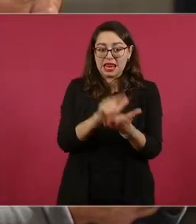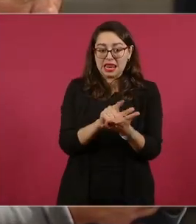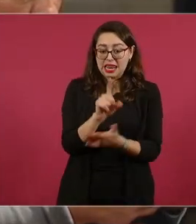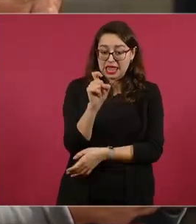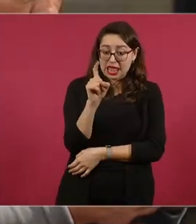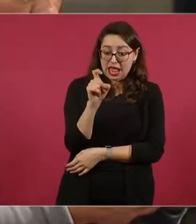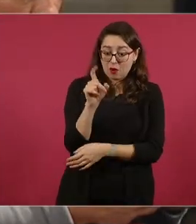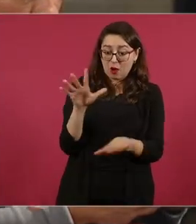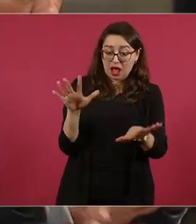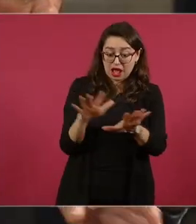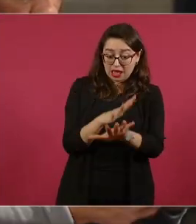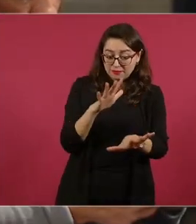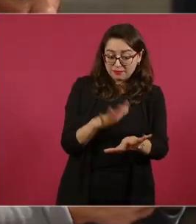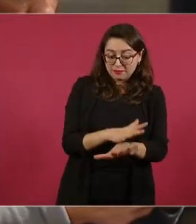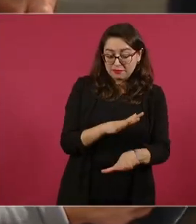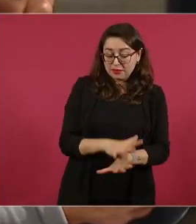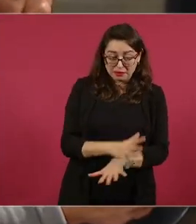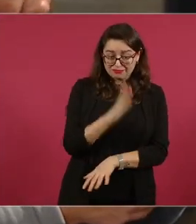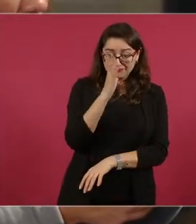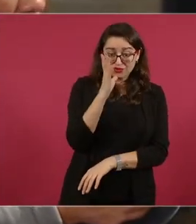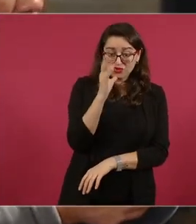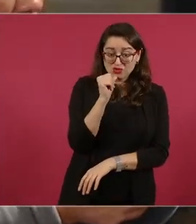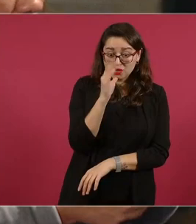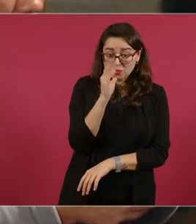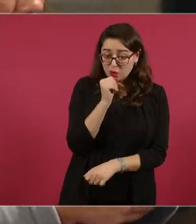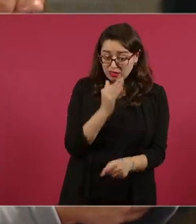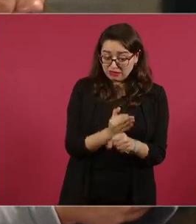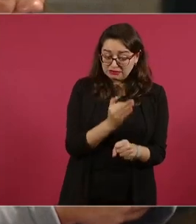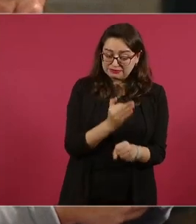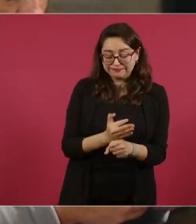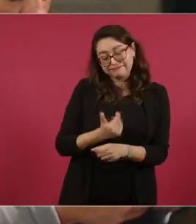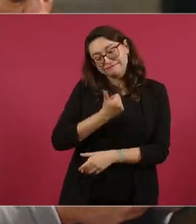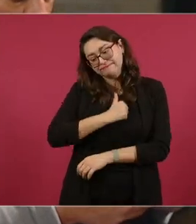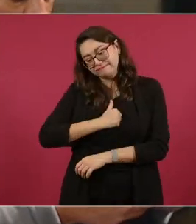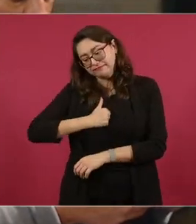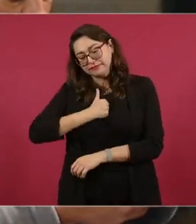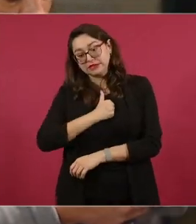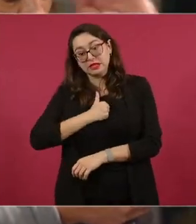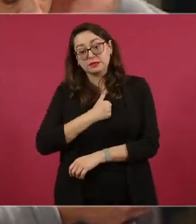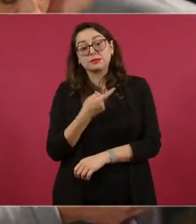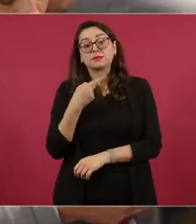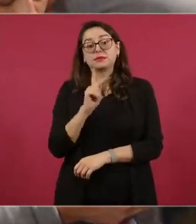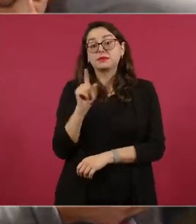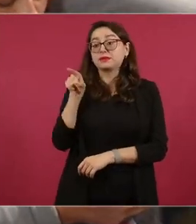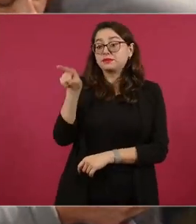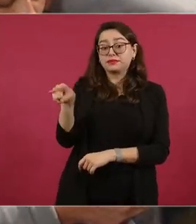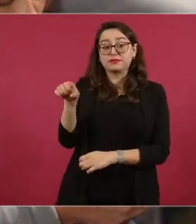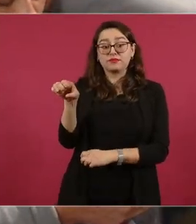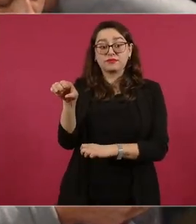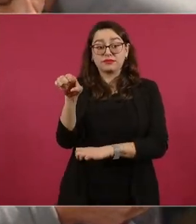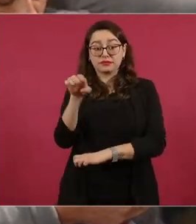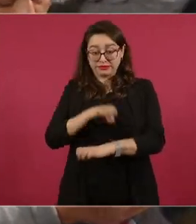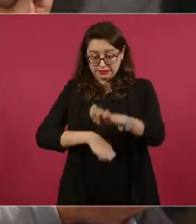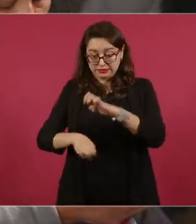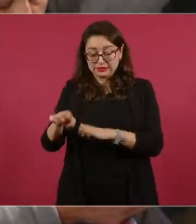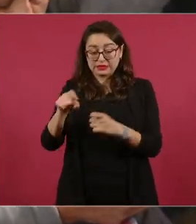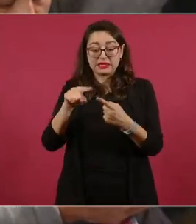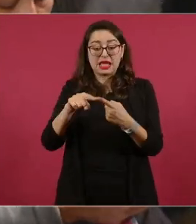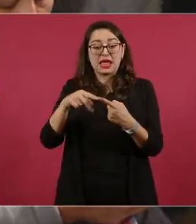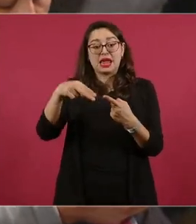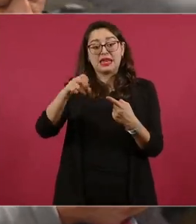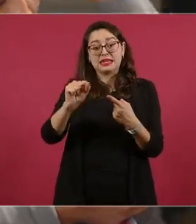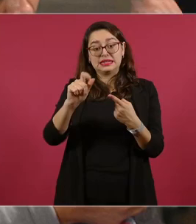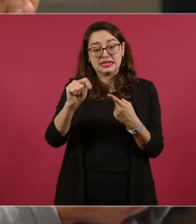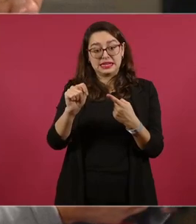y Coca-Cola extraen de los mantos freáticos a los directivos de Conagua, les digo, el vital líquido, y la región se